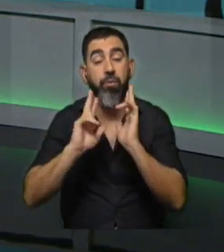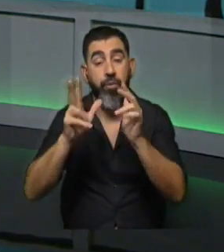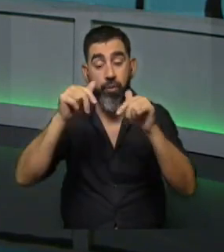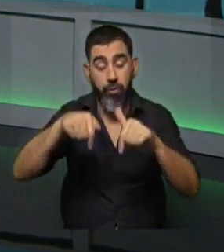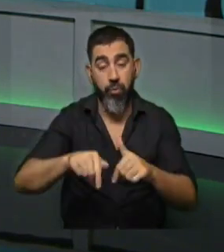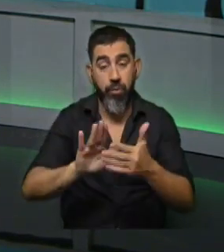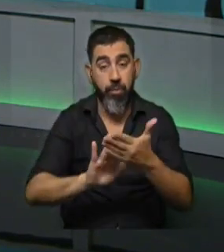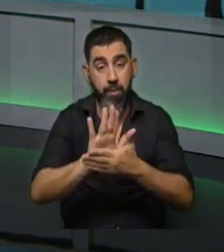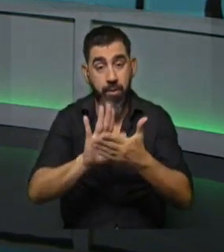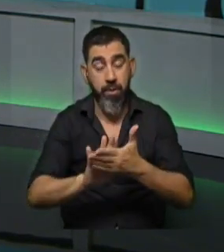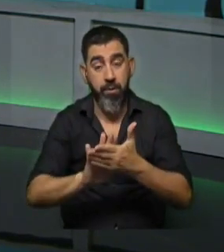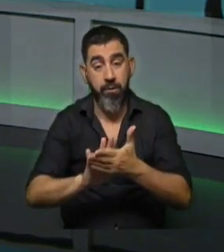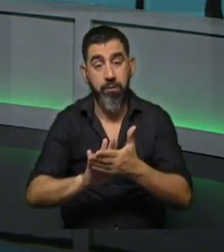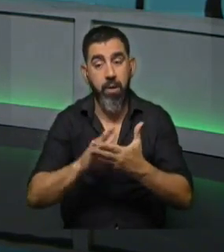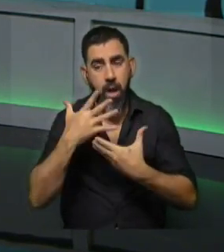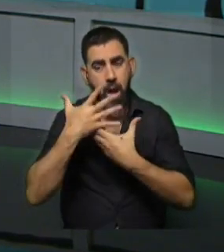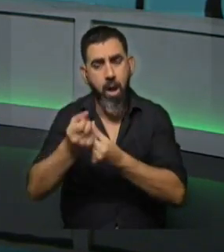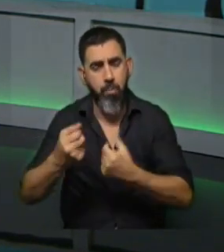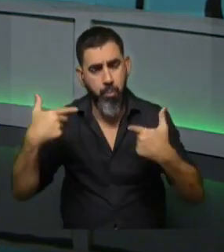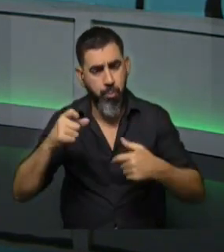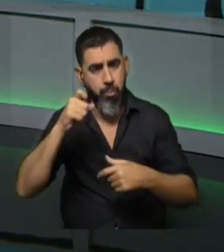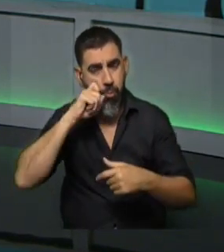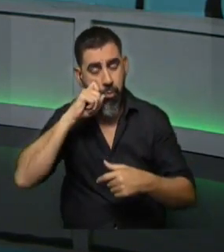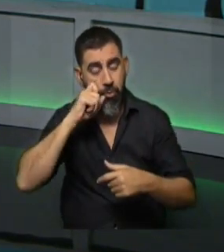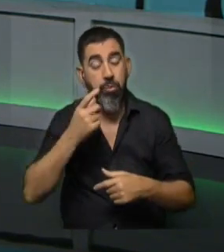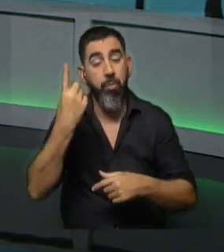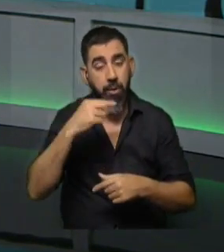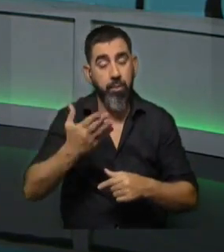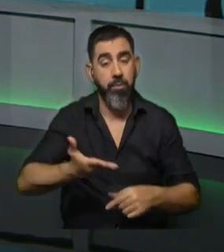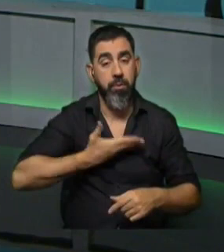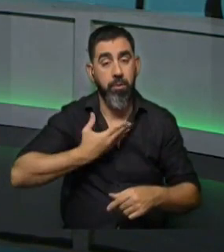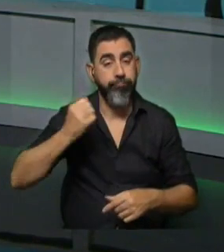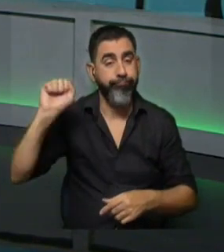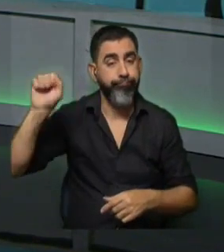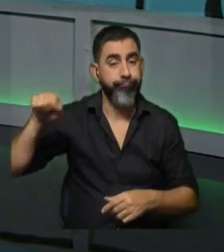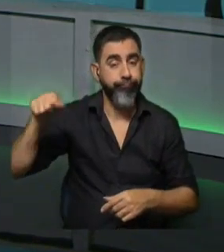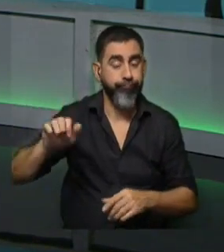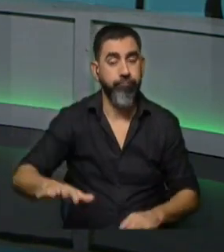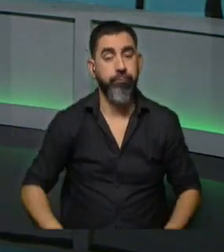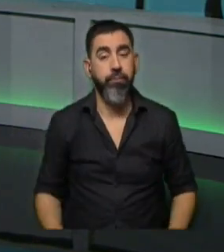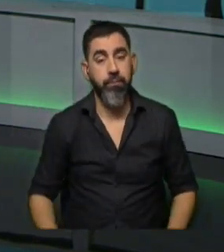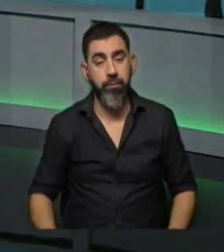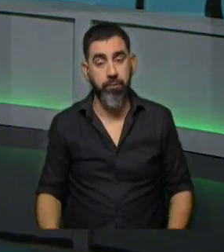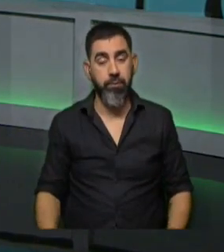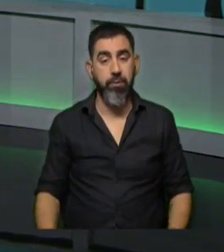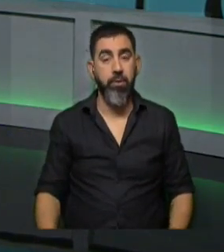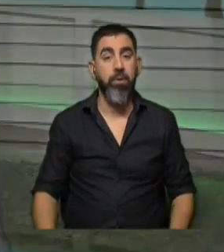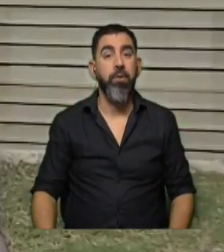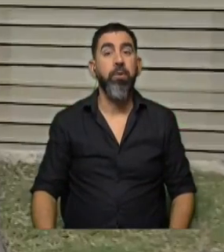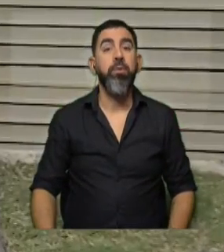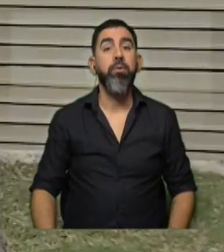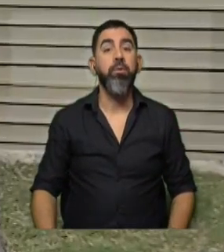mvd noticias que pese al apoyo del Ministerio de turismo entienden que sus reclamos no son contemplados por el Ministerio de economía